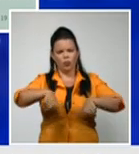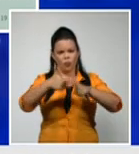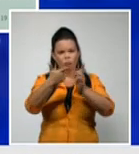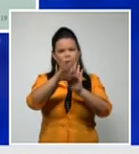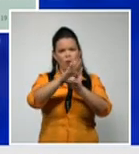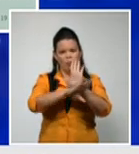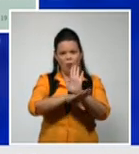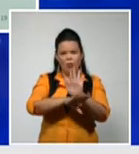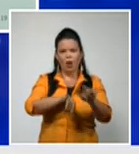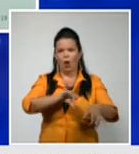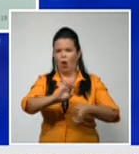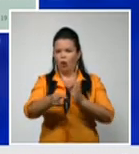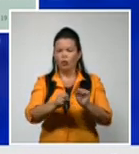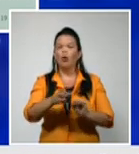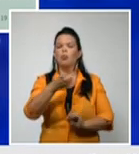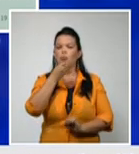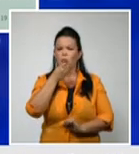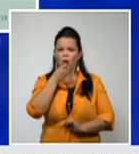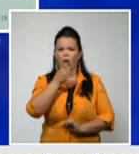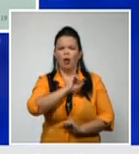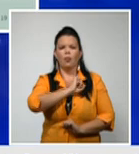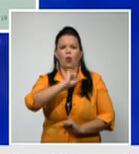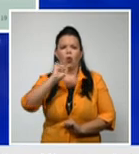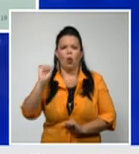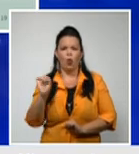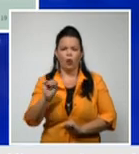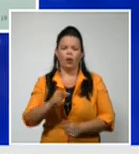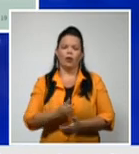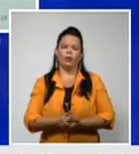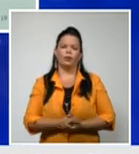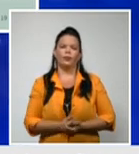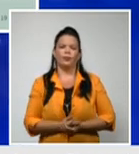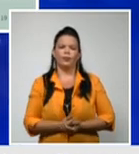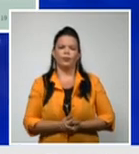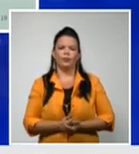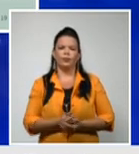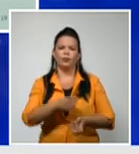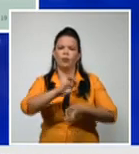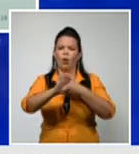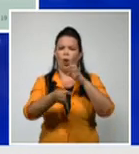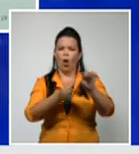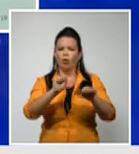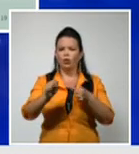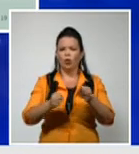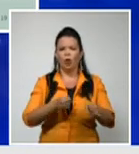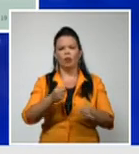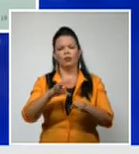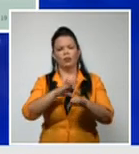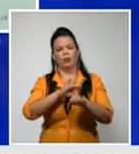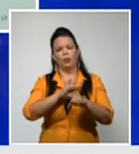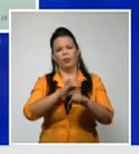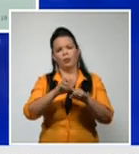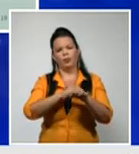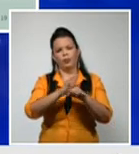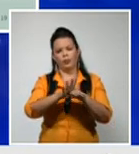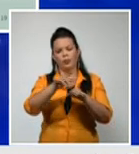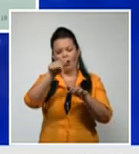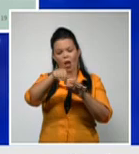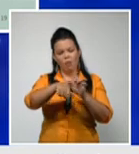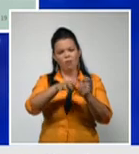consolidar la transmisión, o sea, van a consolidar el control de la transmisión de COVID en su